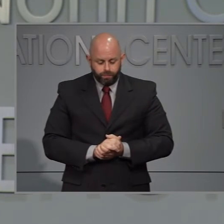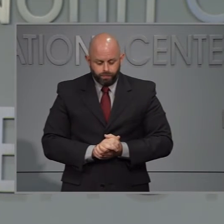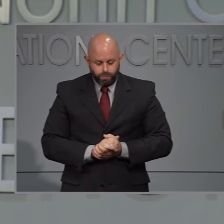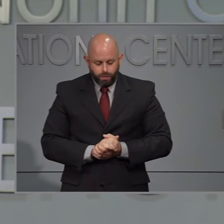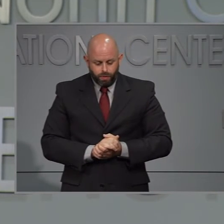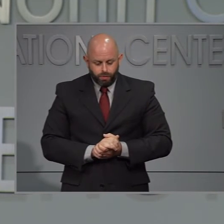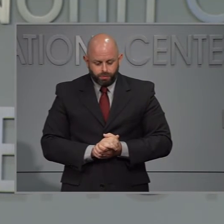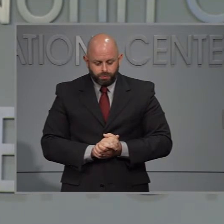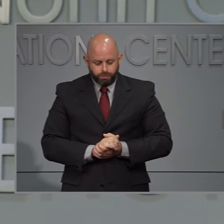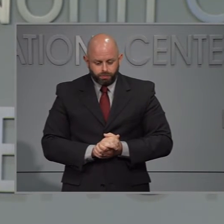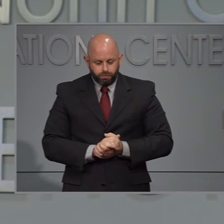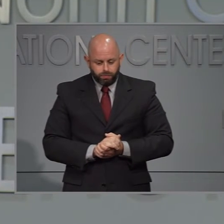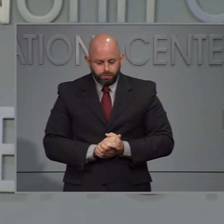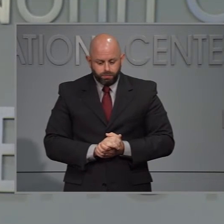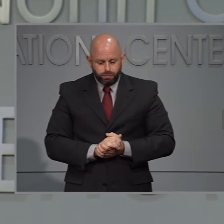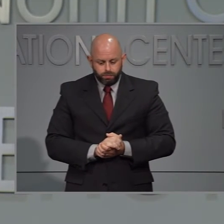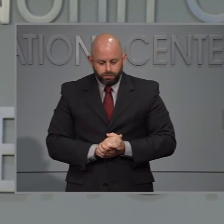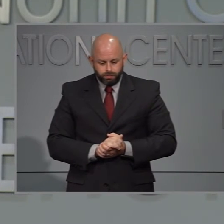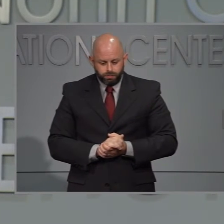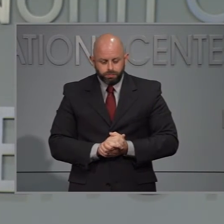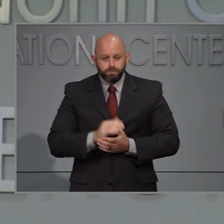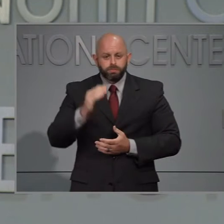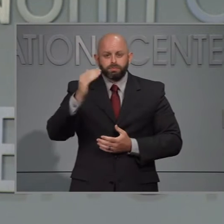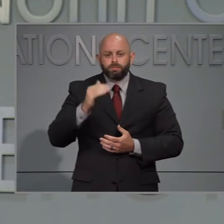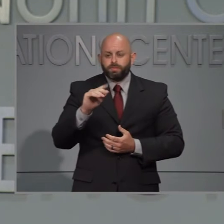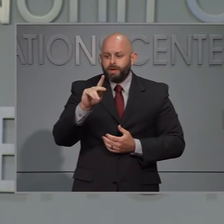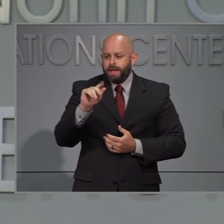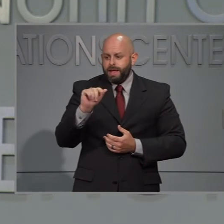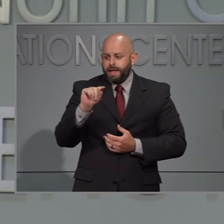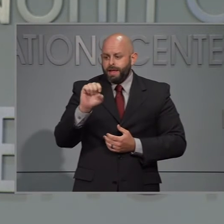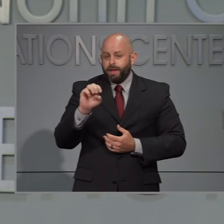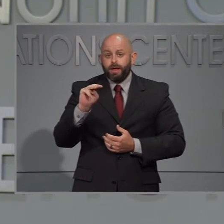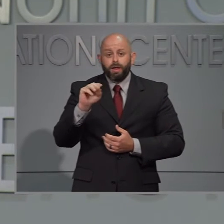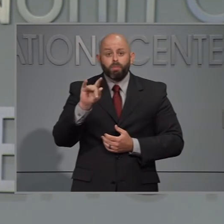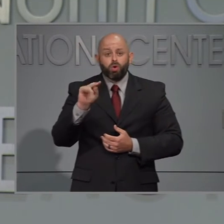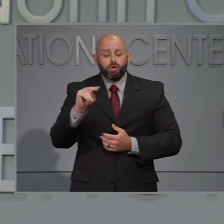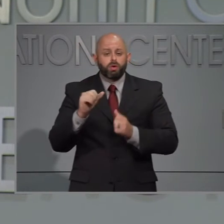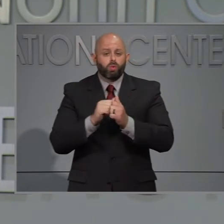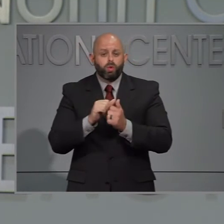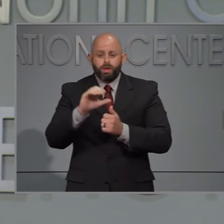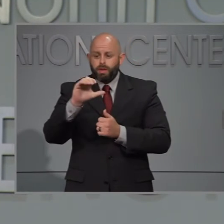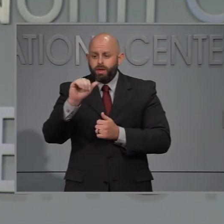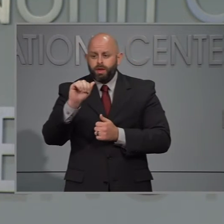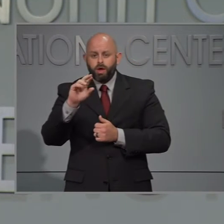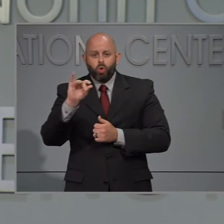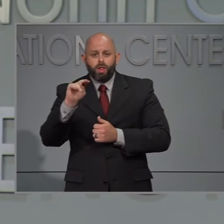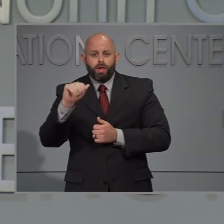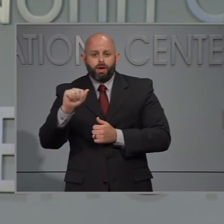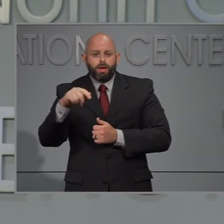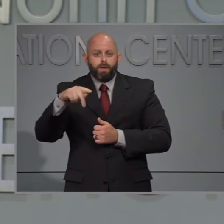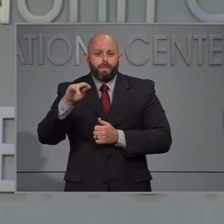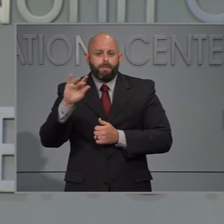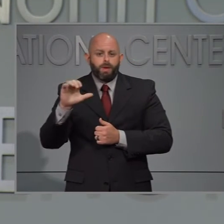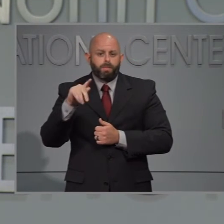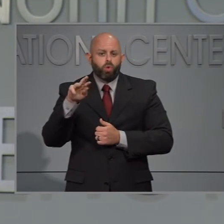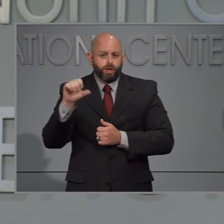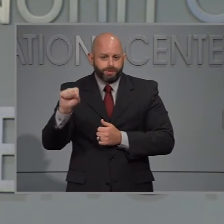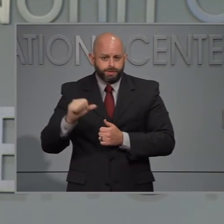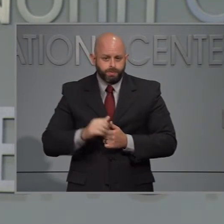Kate Martin, de North Carolina Public Press. Muy buenas tardes.